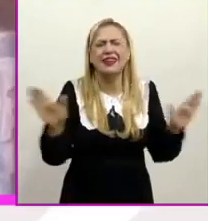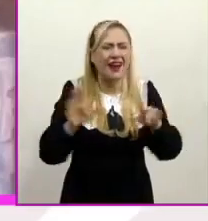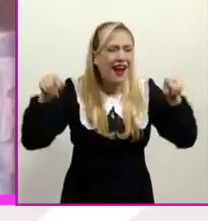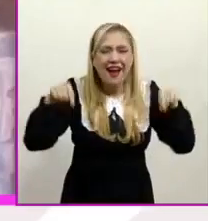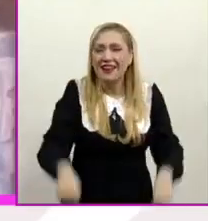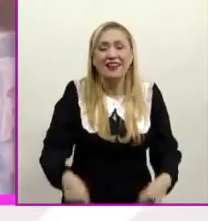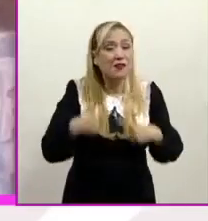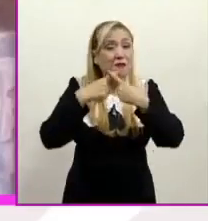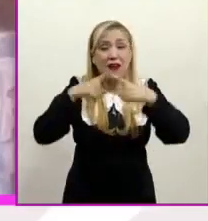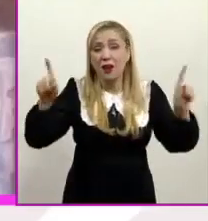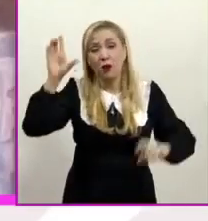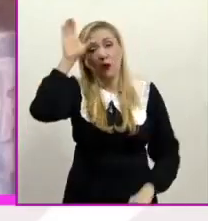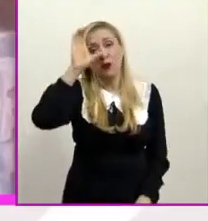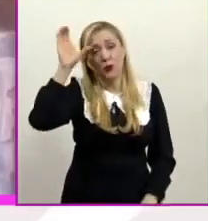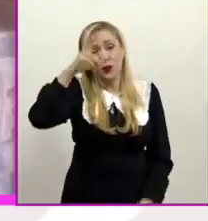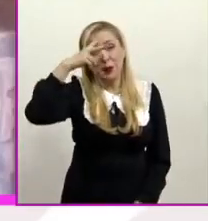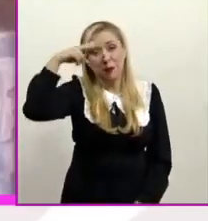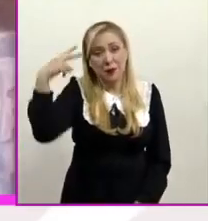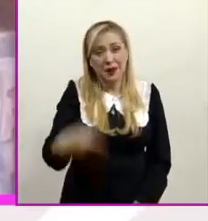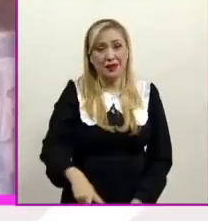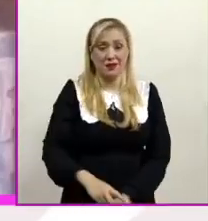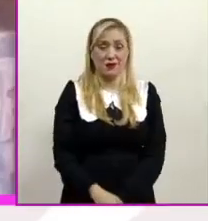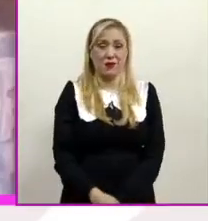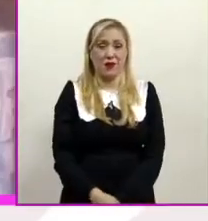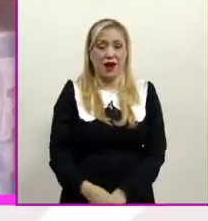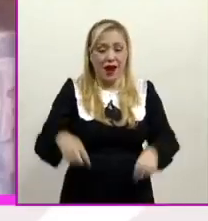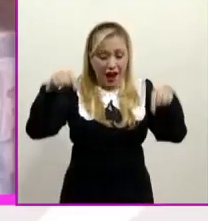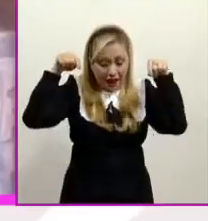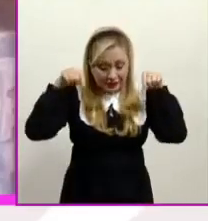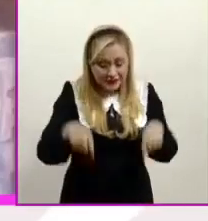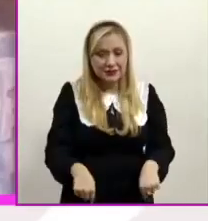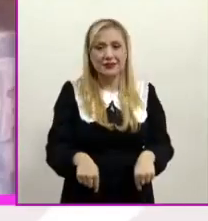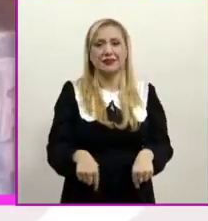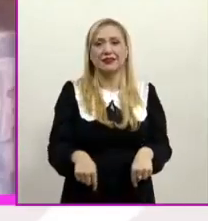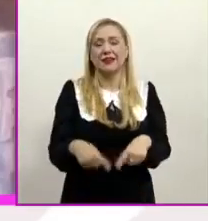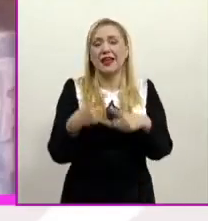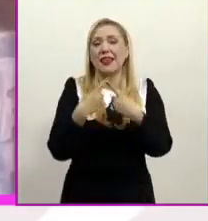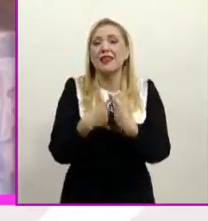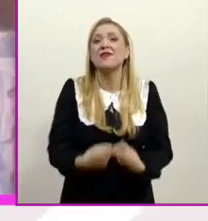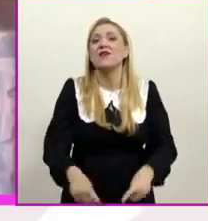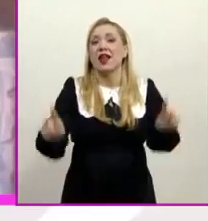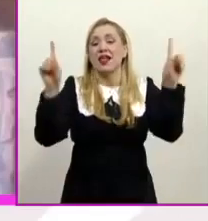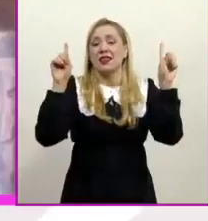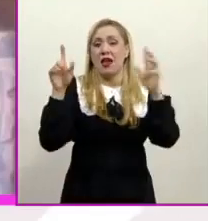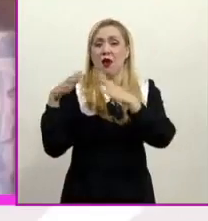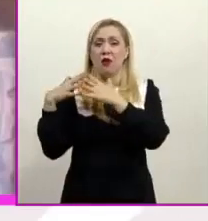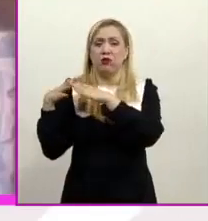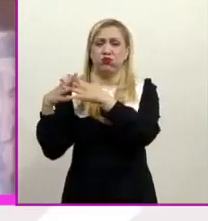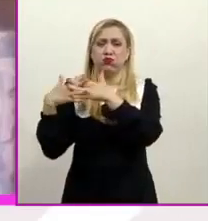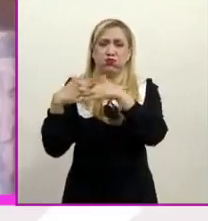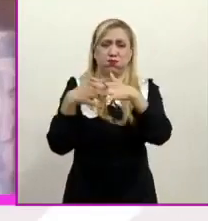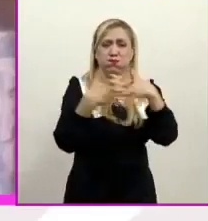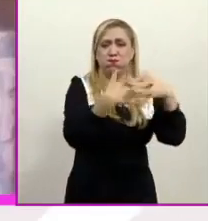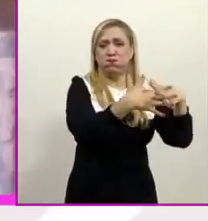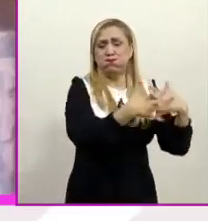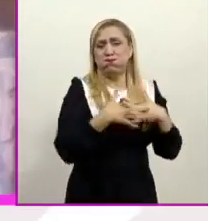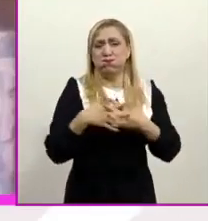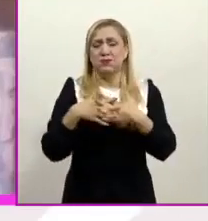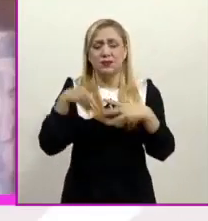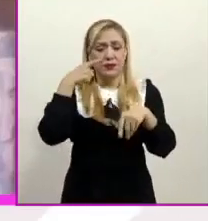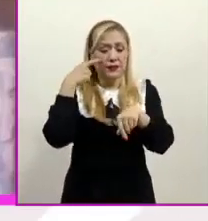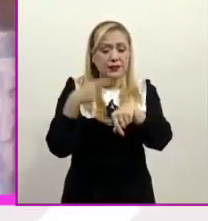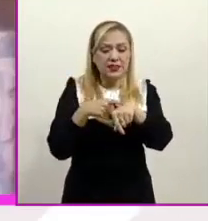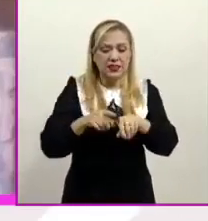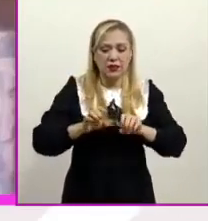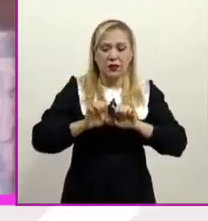opera. El asunto en México, y somos un constructo social tan complejo, que ese racismo está